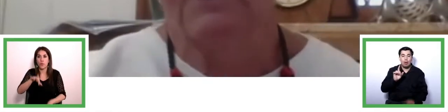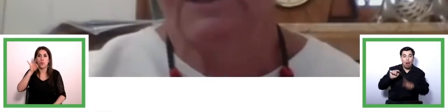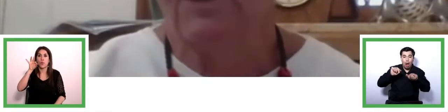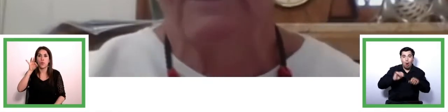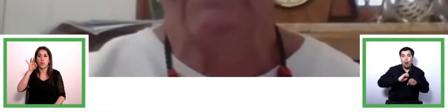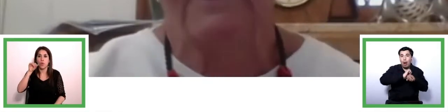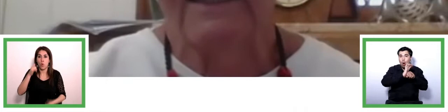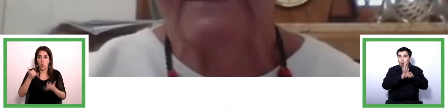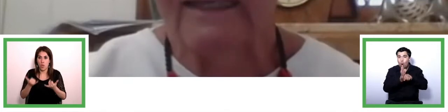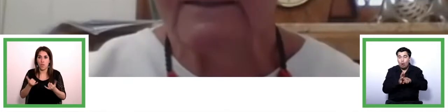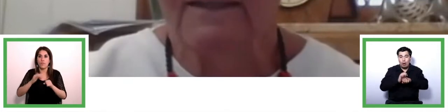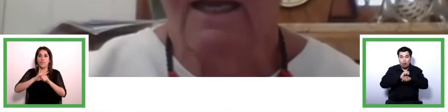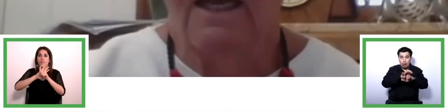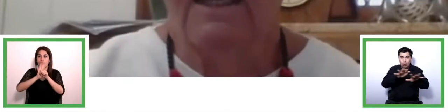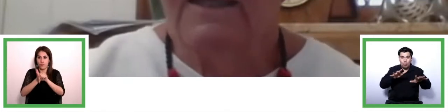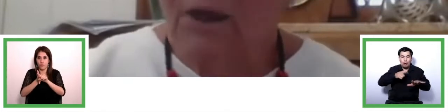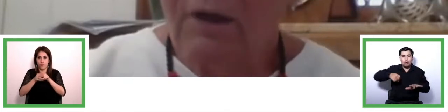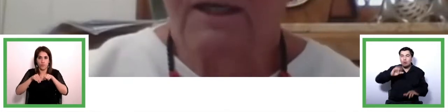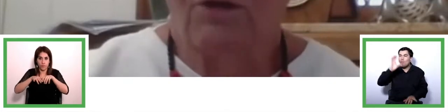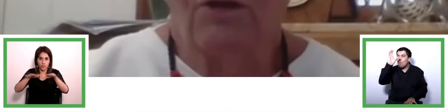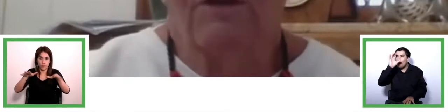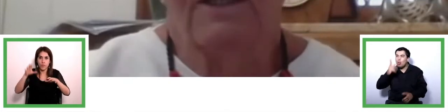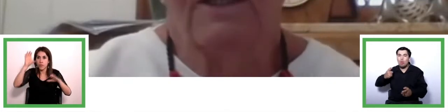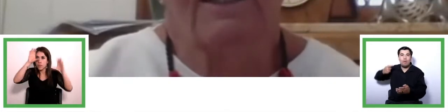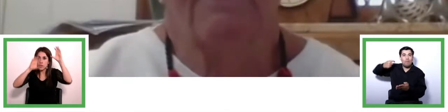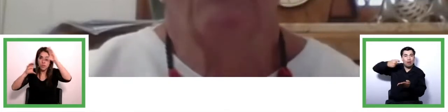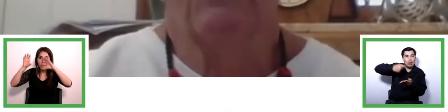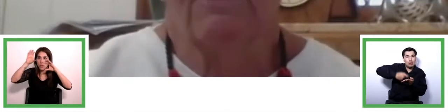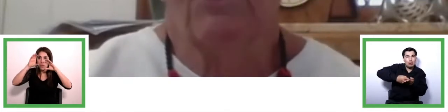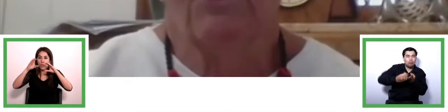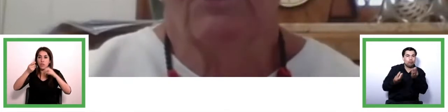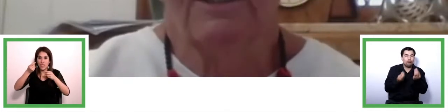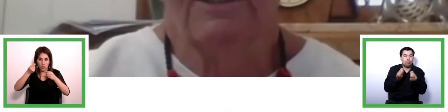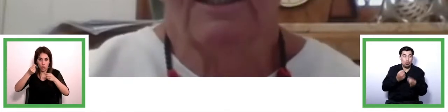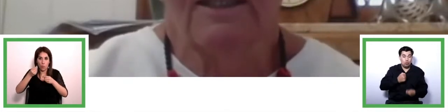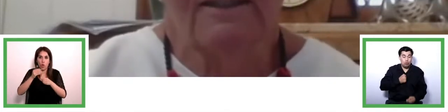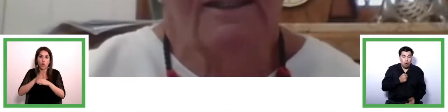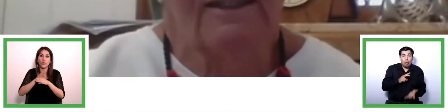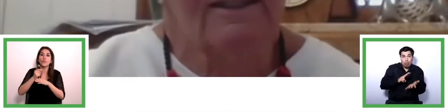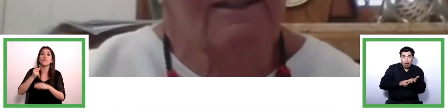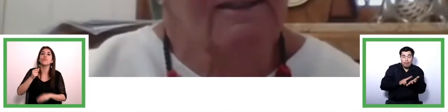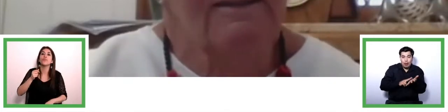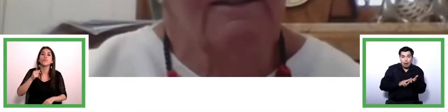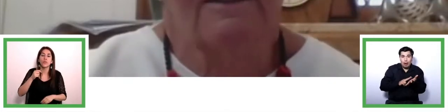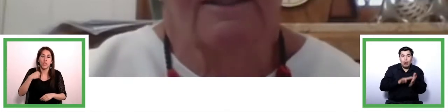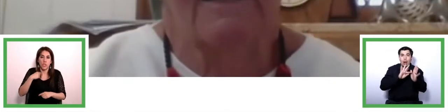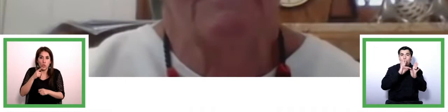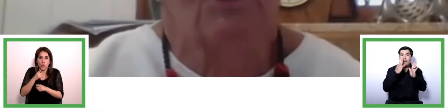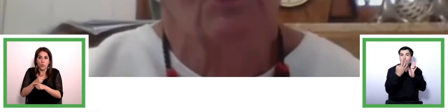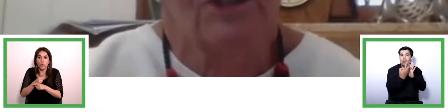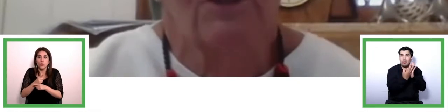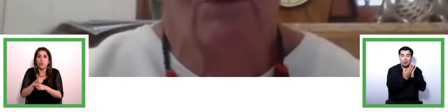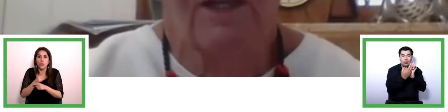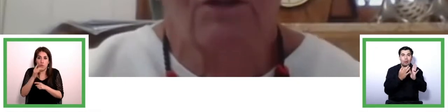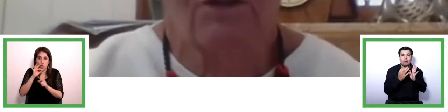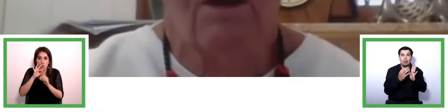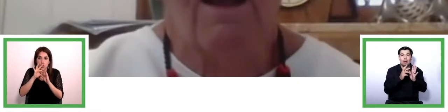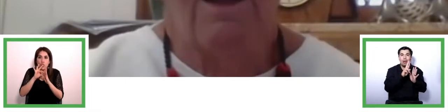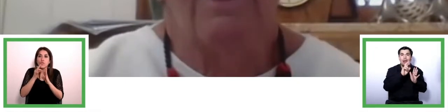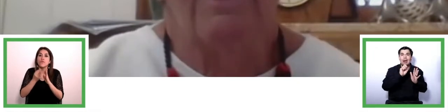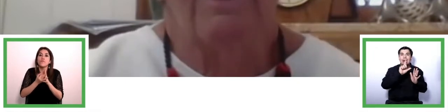hemos tenido que dividir las clases y tengo que reconocer que la Fundación de Real Madrid nos ha